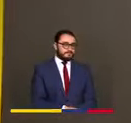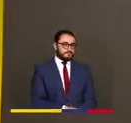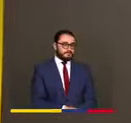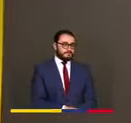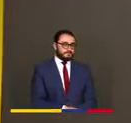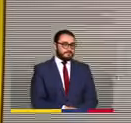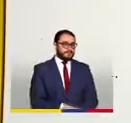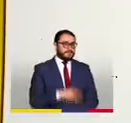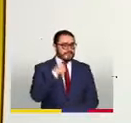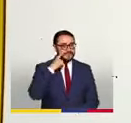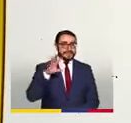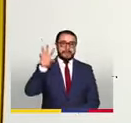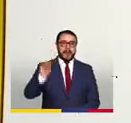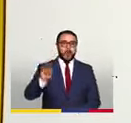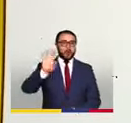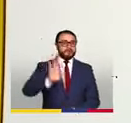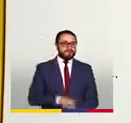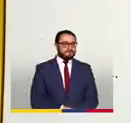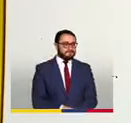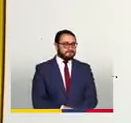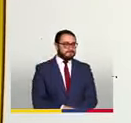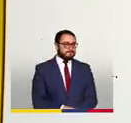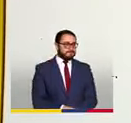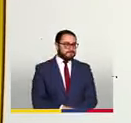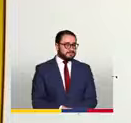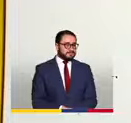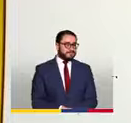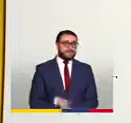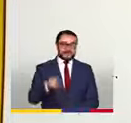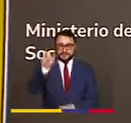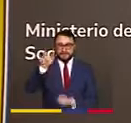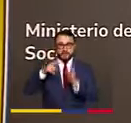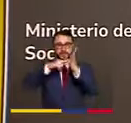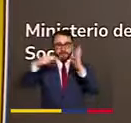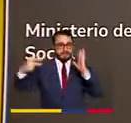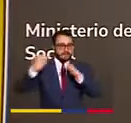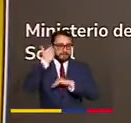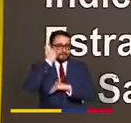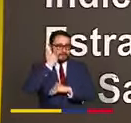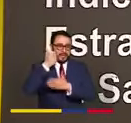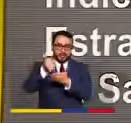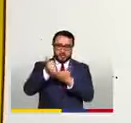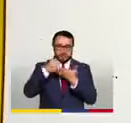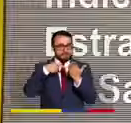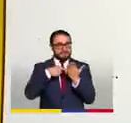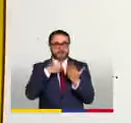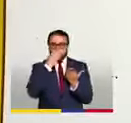Se apagó. A ver, un técnico aquí que me ayude porque esto no está funcionando.